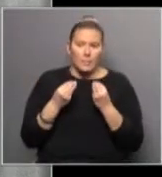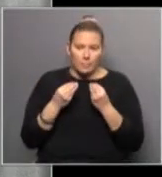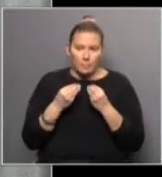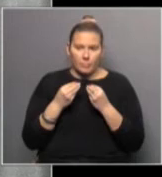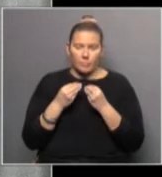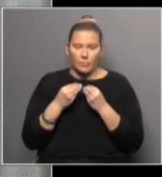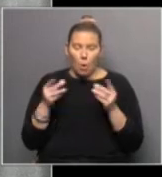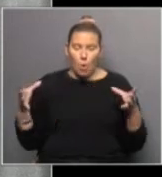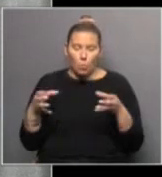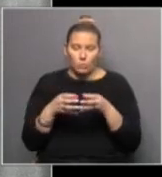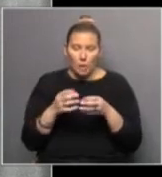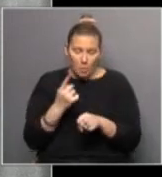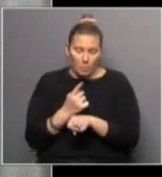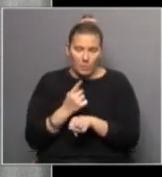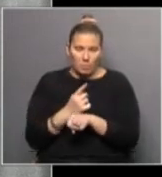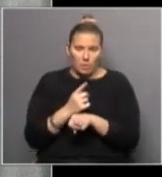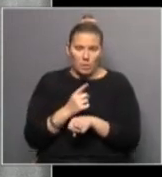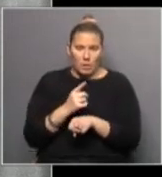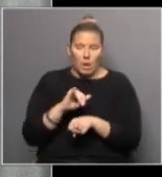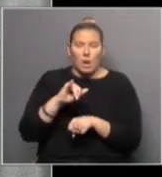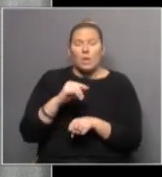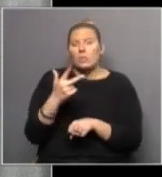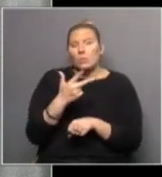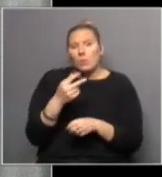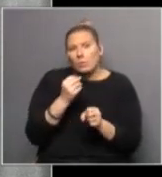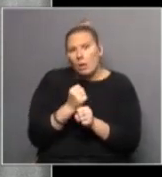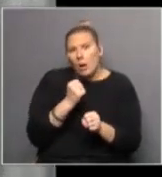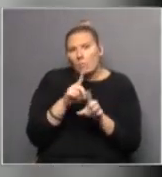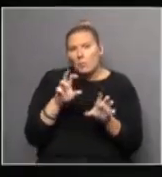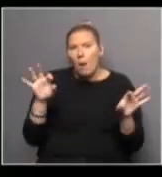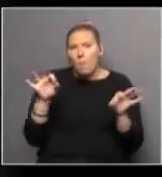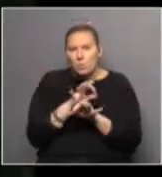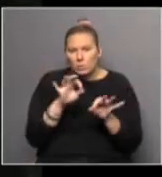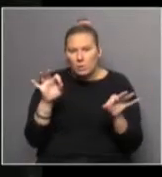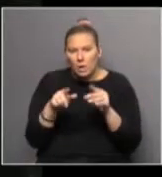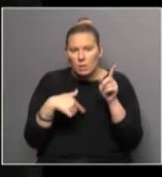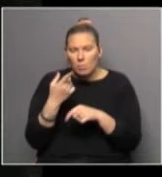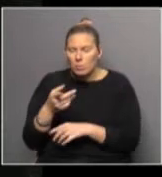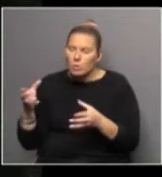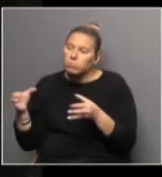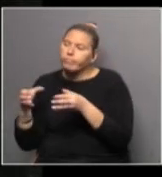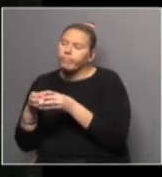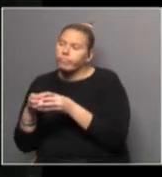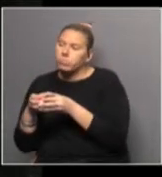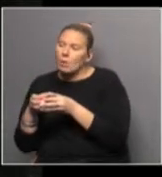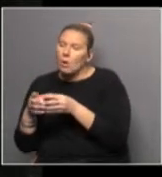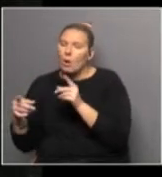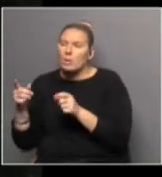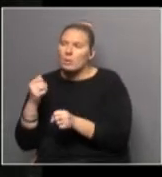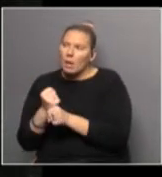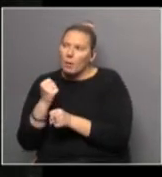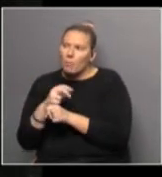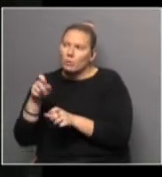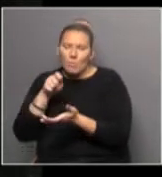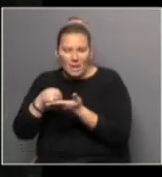nos juntábamos primero Juan Campodónico y yo, laburábamos un poco la música, Después yo me juntaba con Carlos Casacuberta, laburábamos un